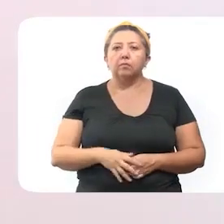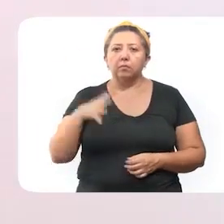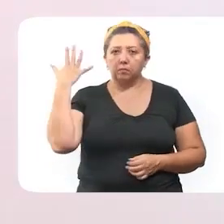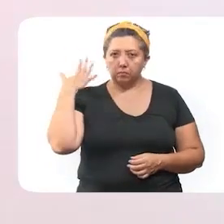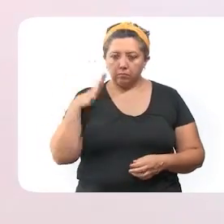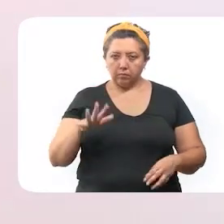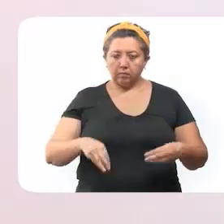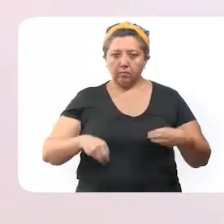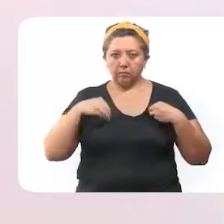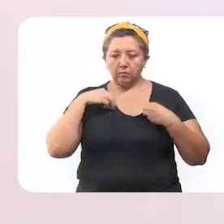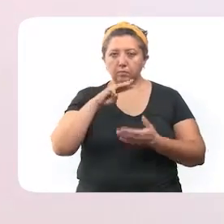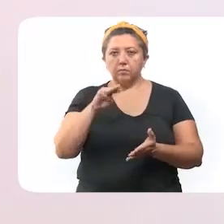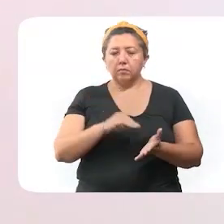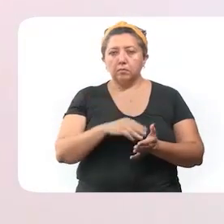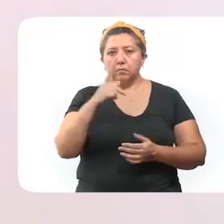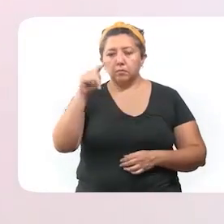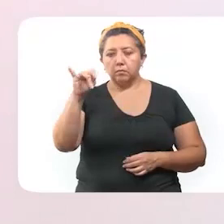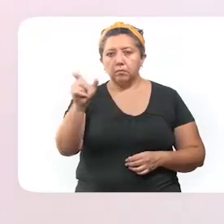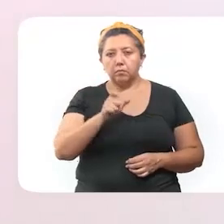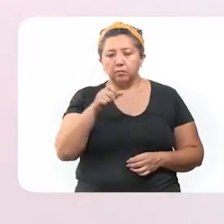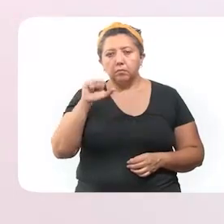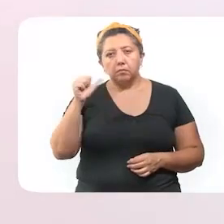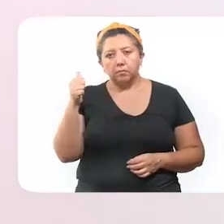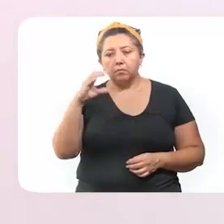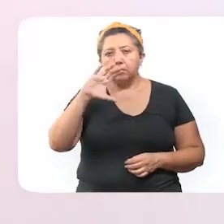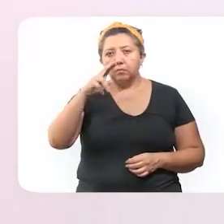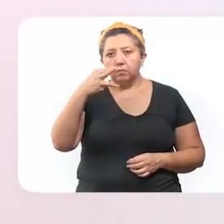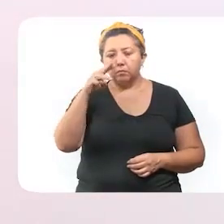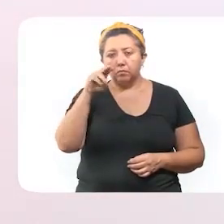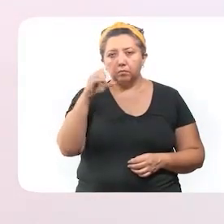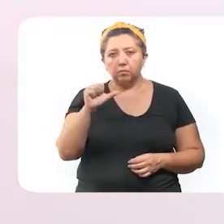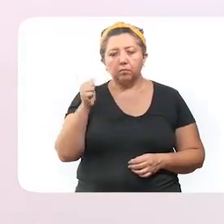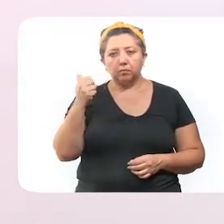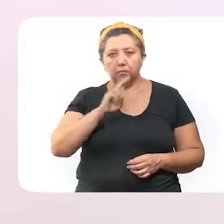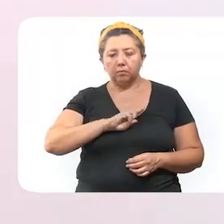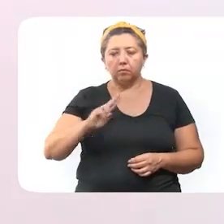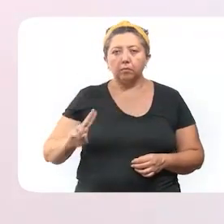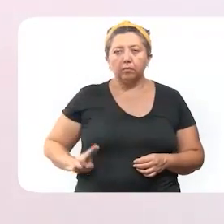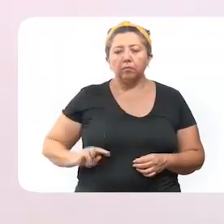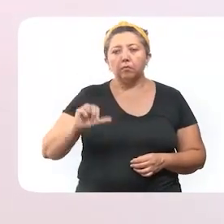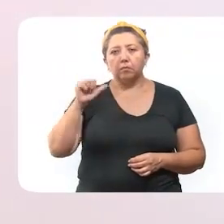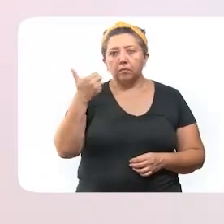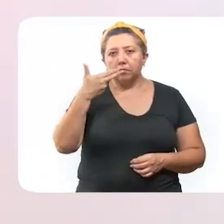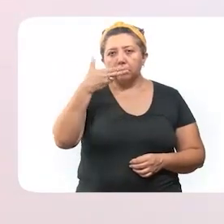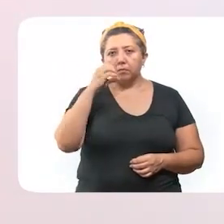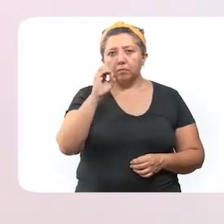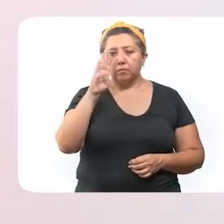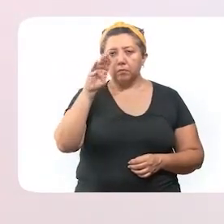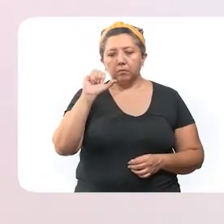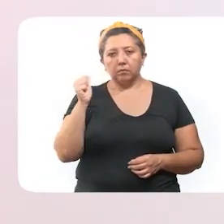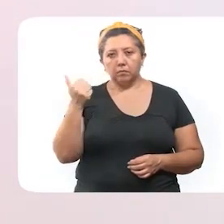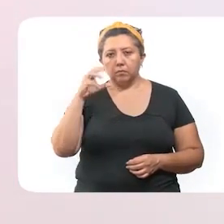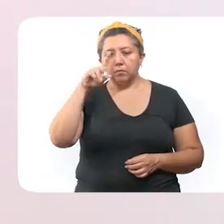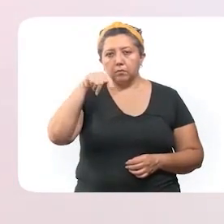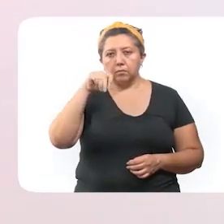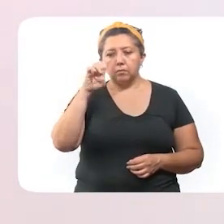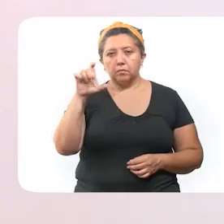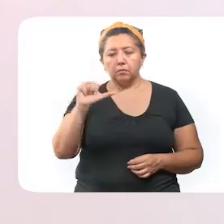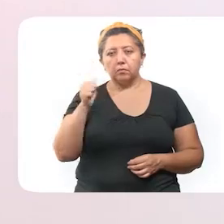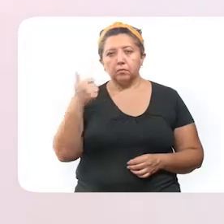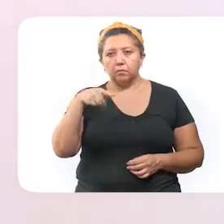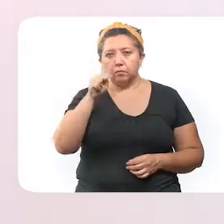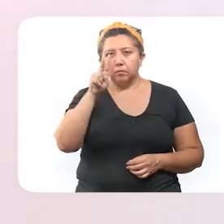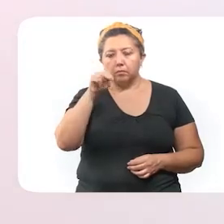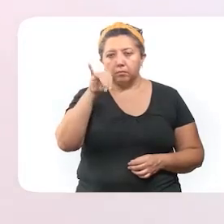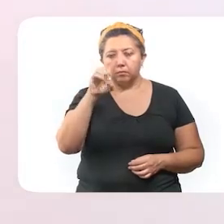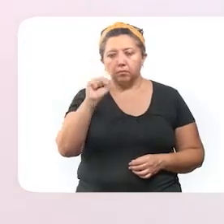10 residían en Mérida, 1 en Tixcocop, 1 en Chumayel, 1 en Umán, 1 en Jocabá, 1 en Chemash, 1 en Motul, 1 en